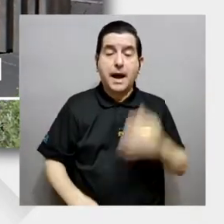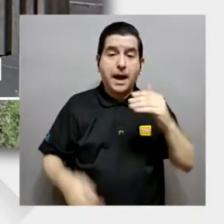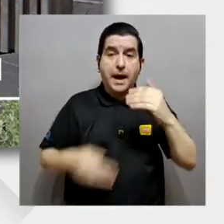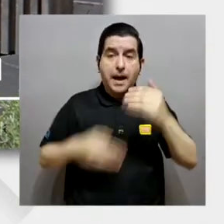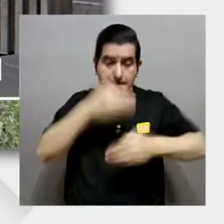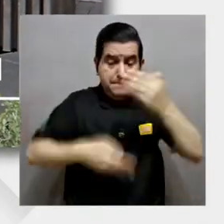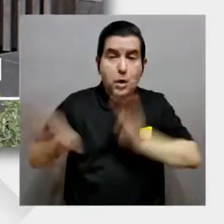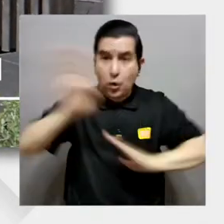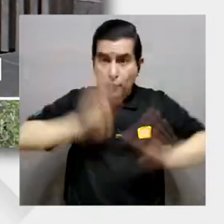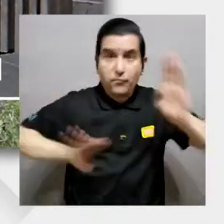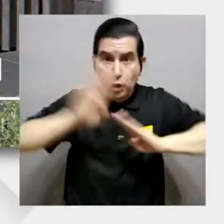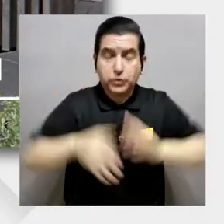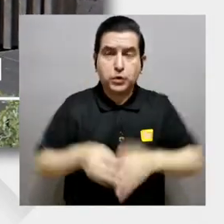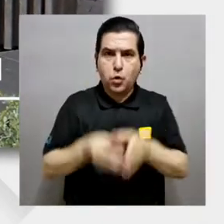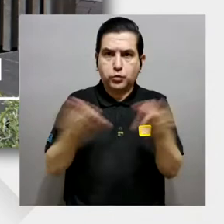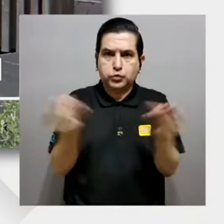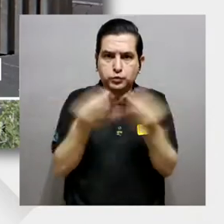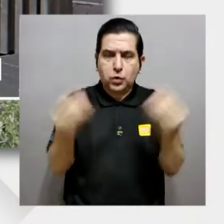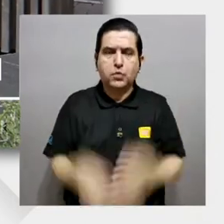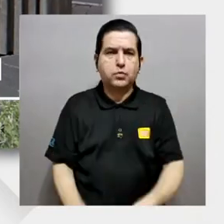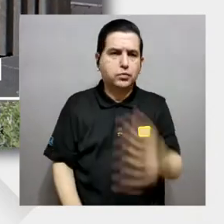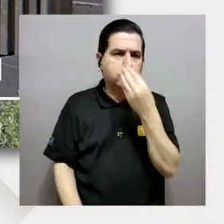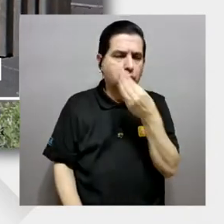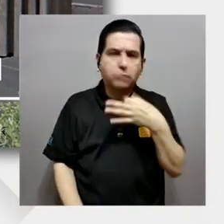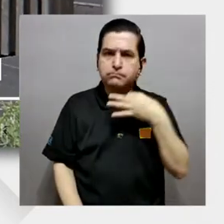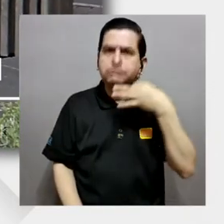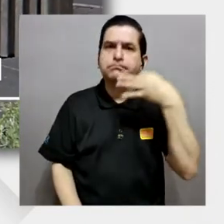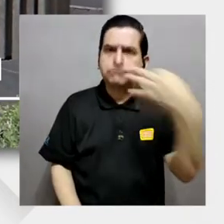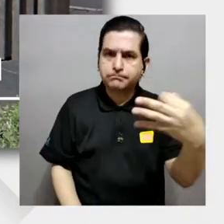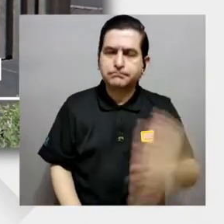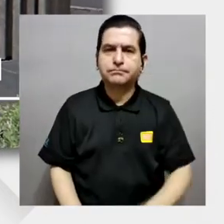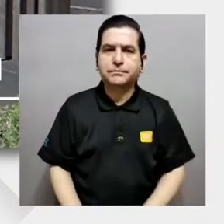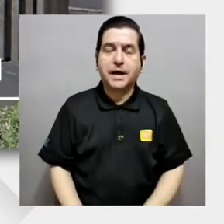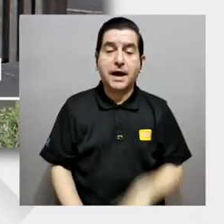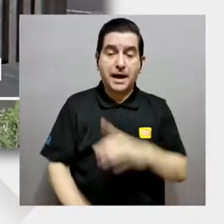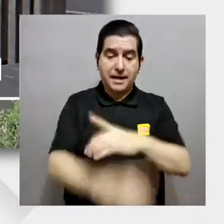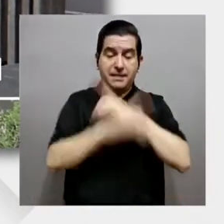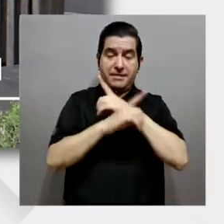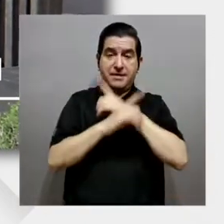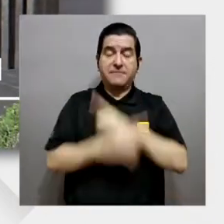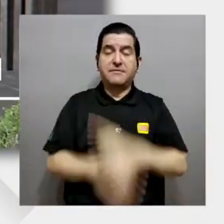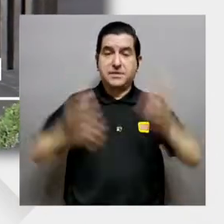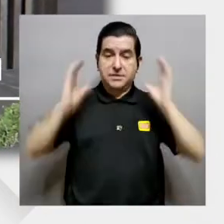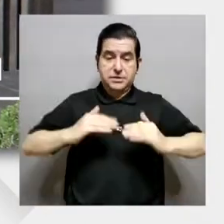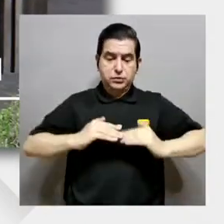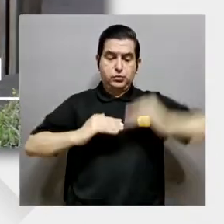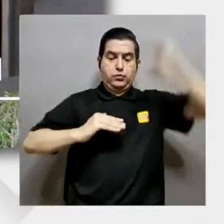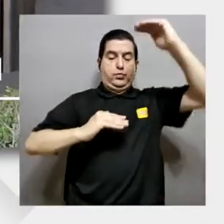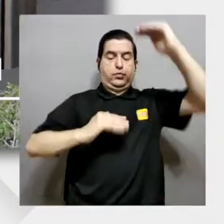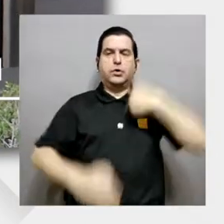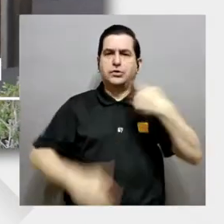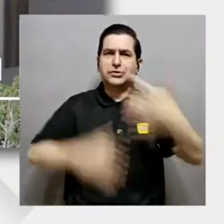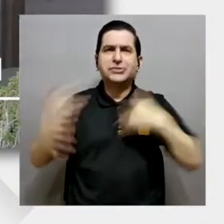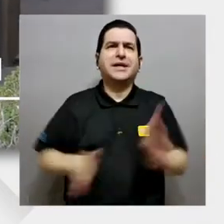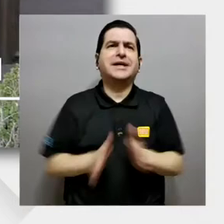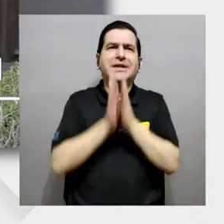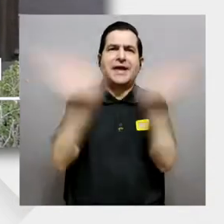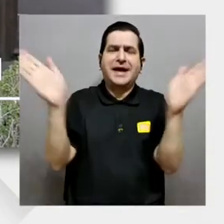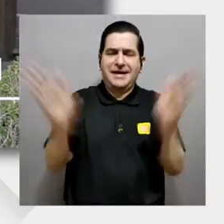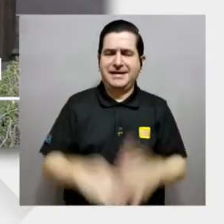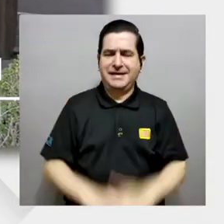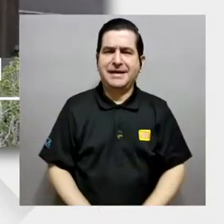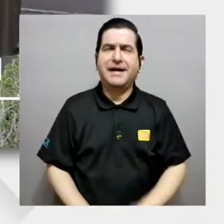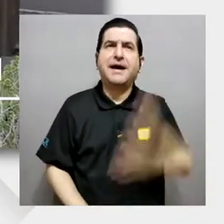tiene probióticos y es un producto que si se consume diariamente levanta las defensas. Entonces yo siento que en